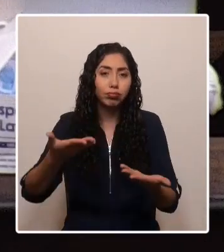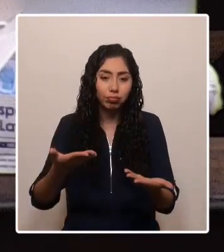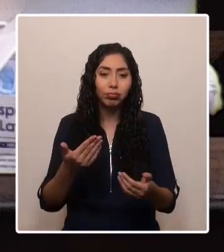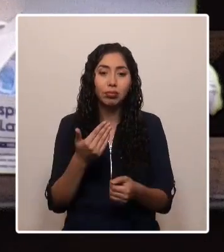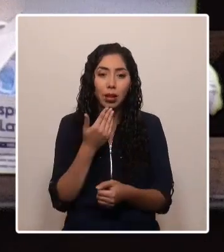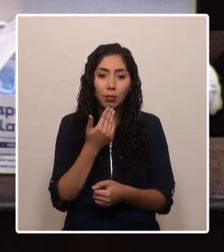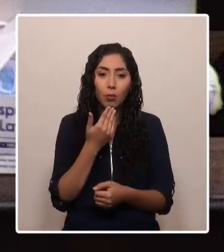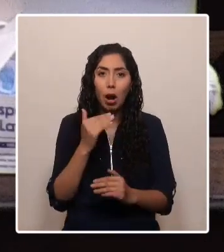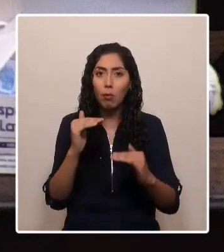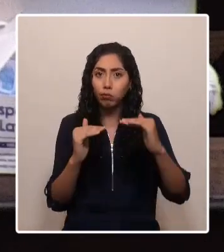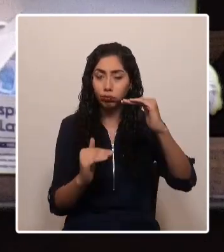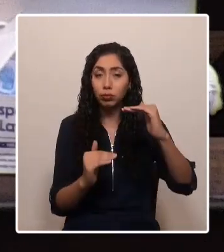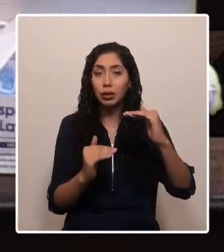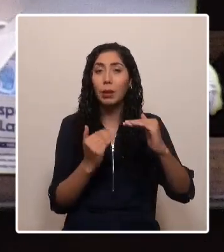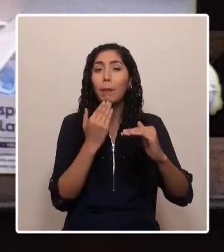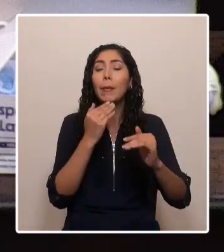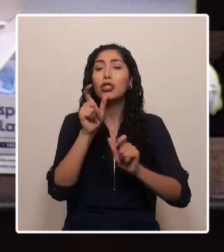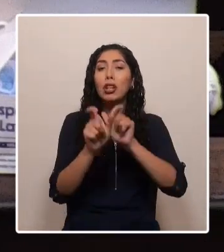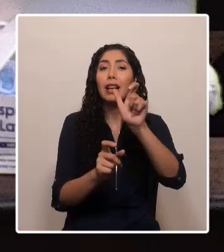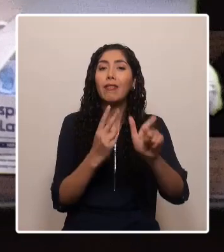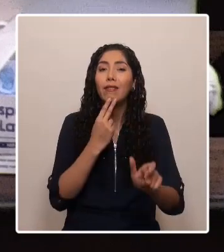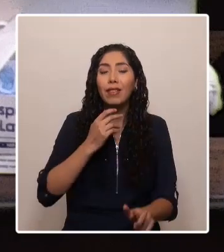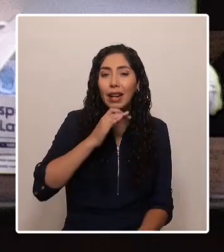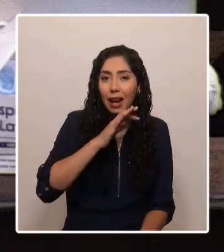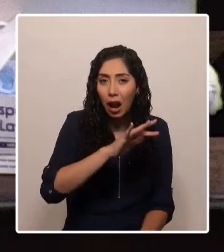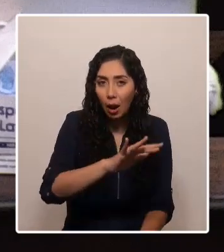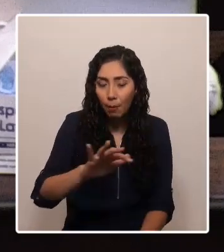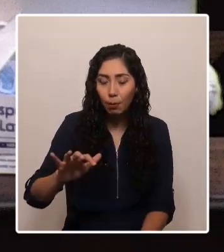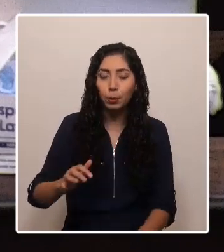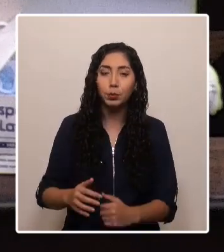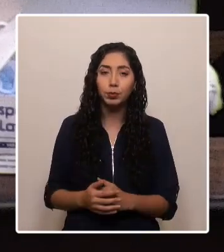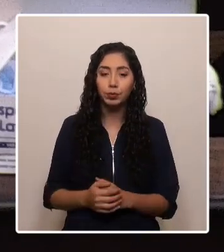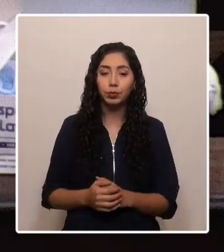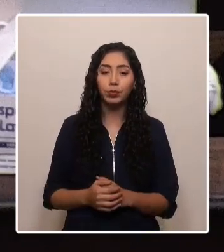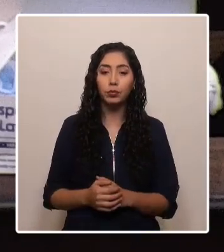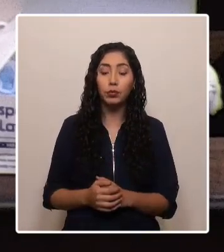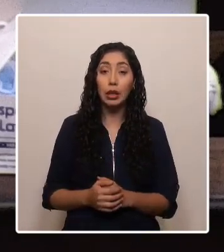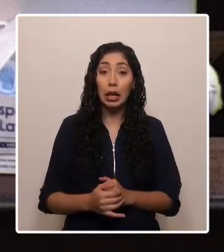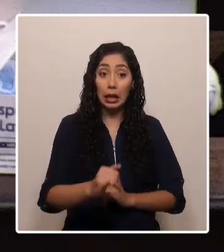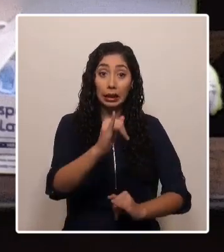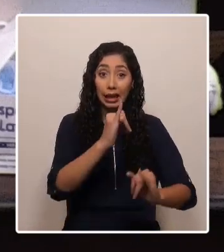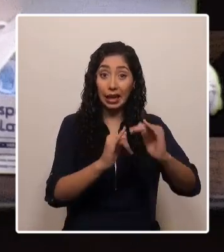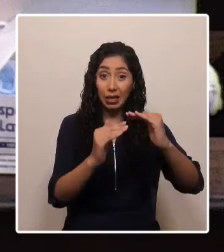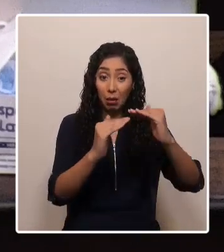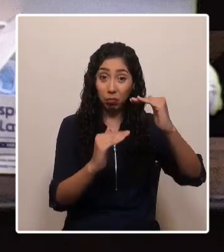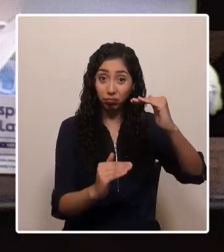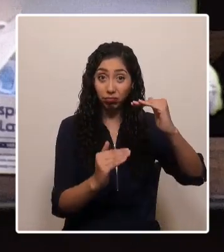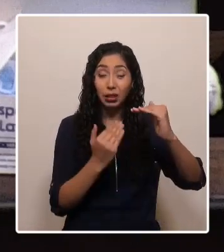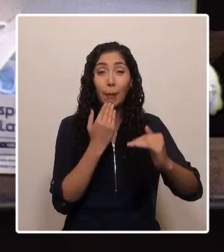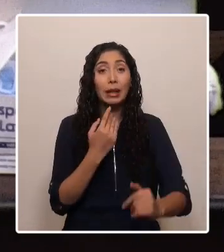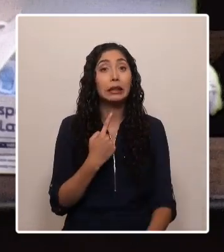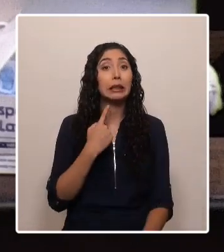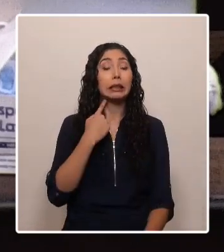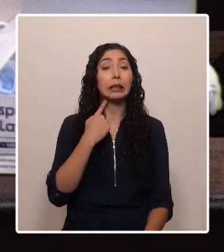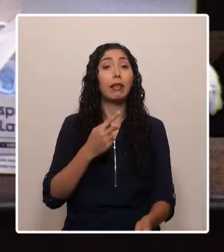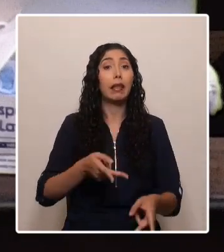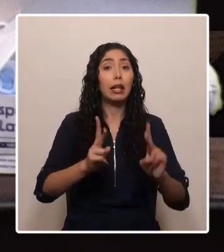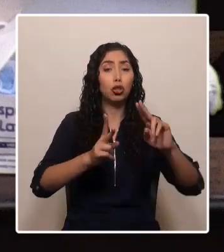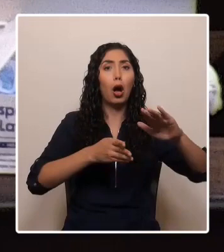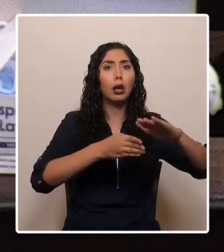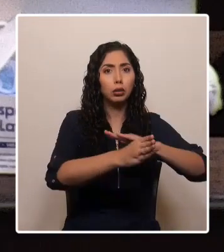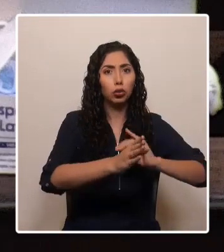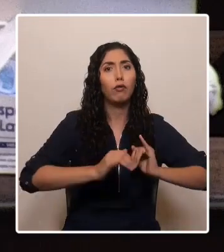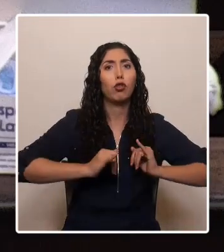y que viven en zonas rurales. Esta distribución desigual de la conectividad tiene además un impacto en el derecho de acceso a la información,